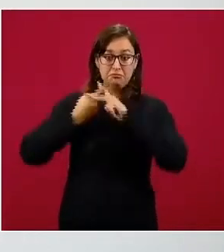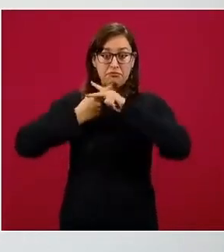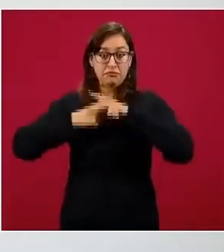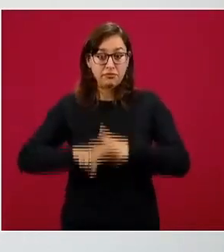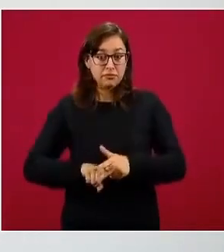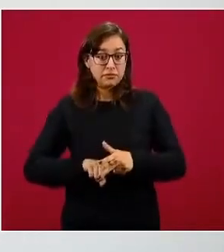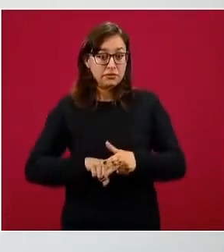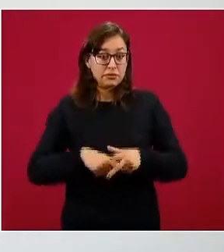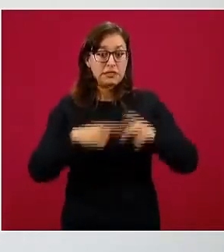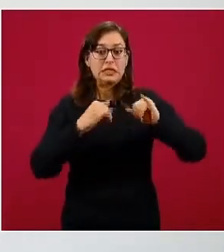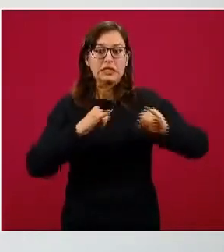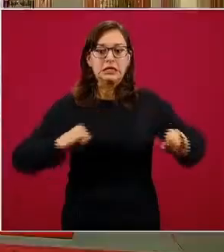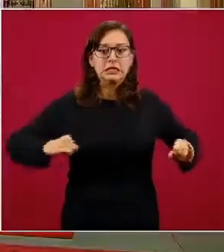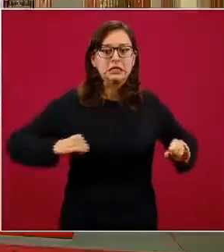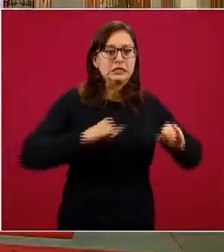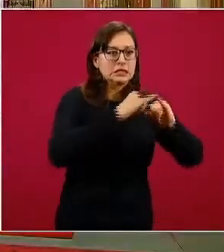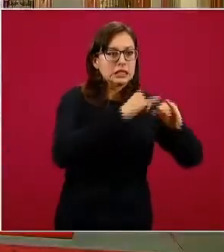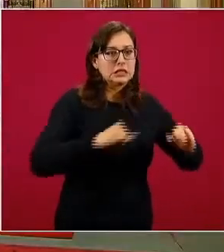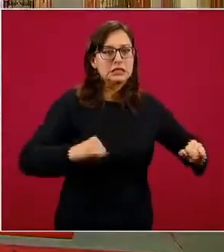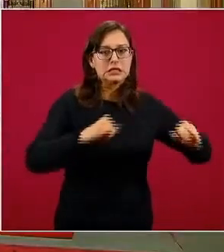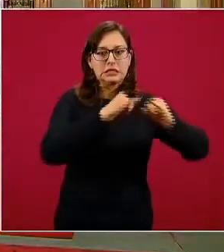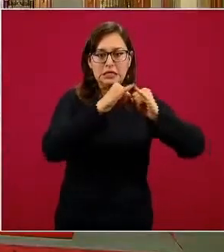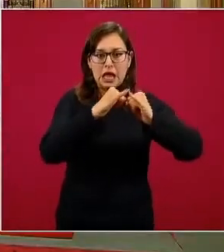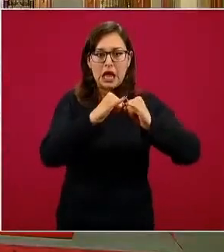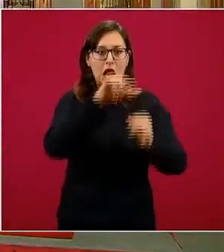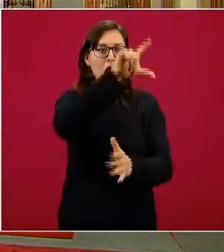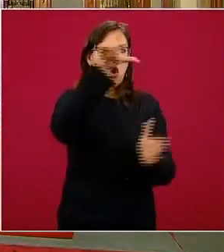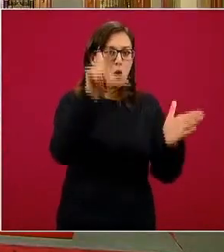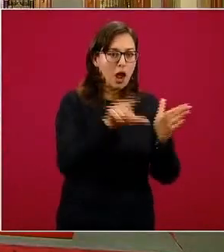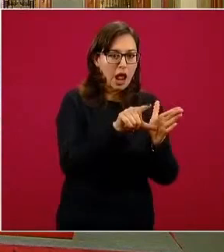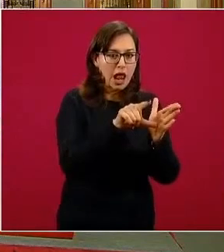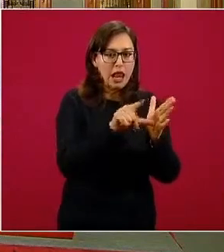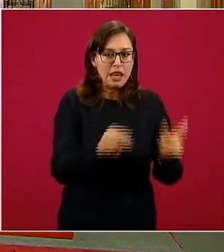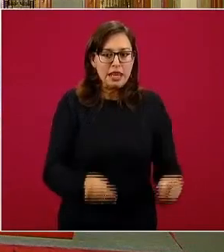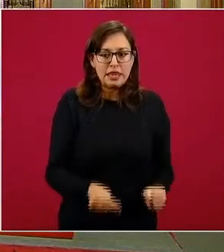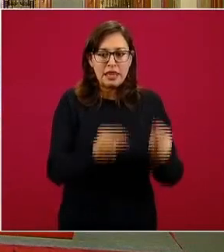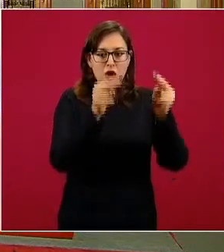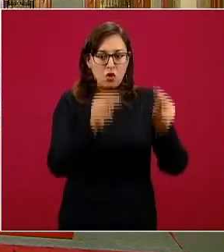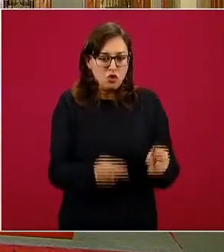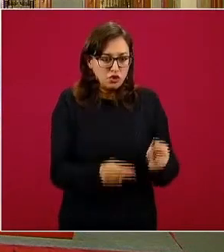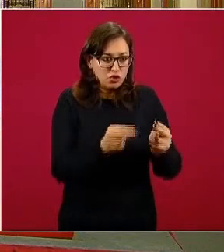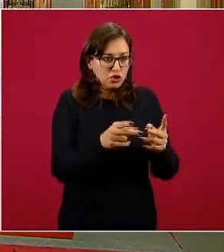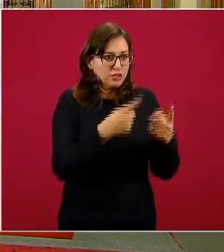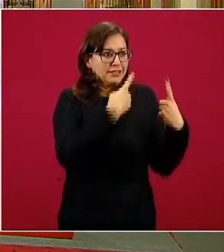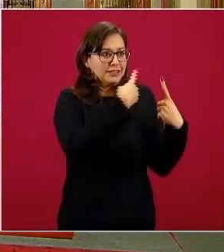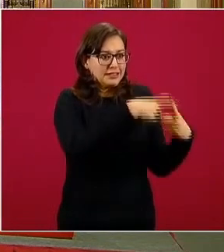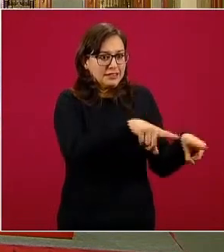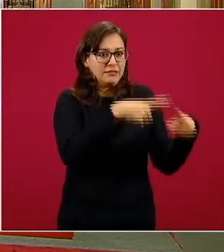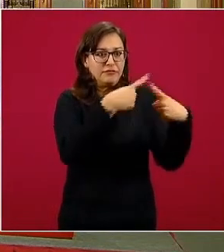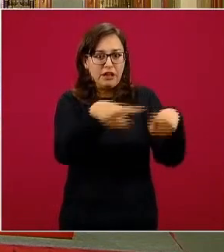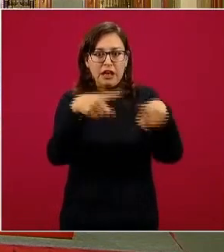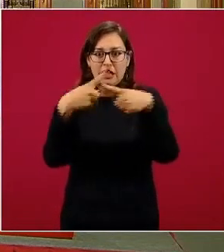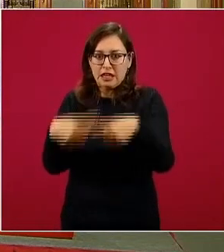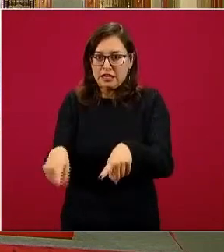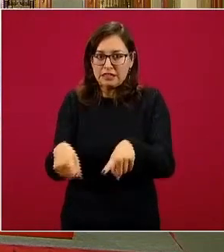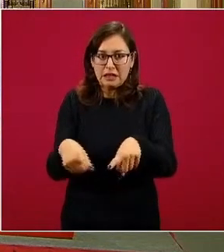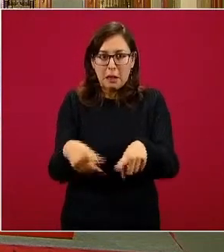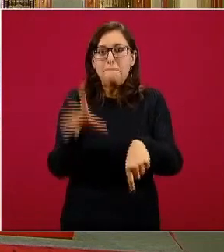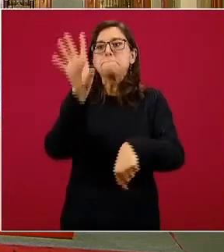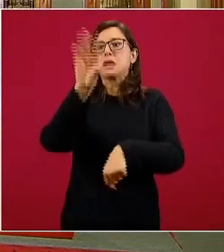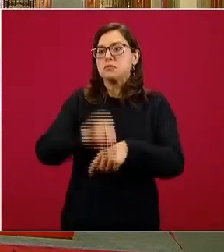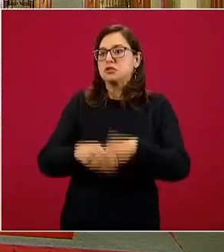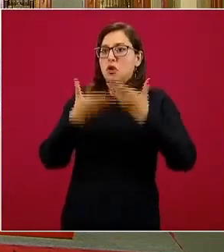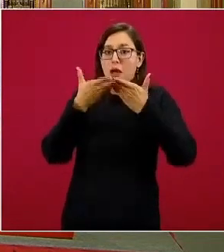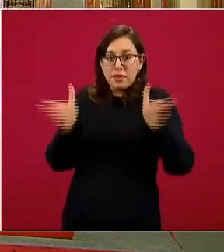las entidades que dan las condiciones para que las personas salgan de la casa y se movilicen en el